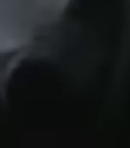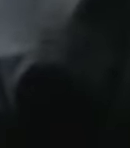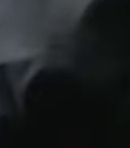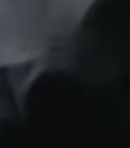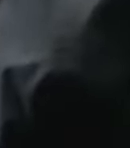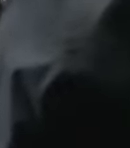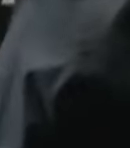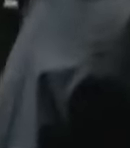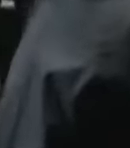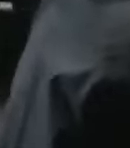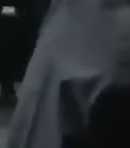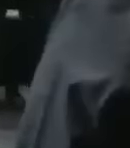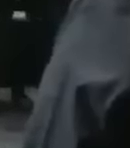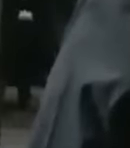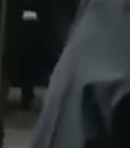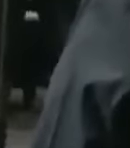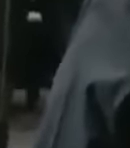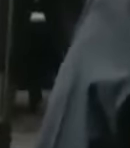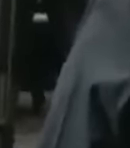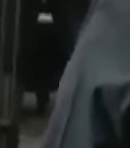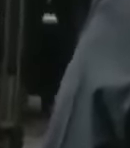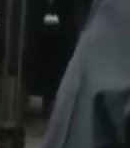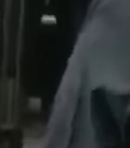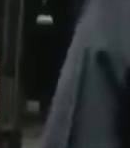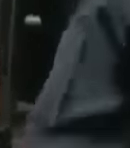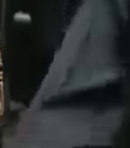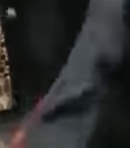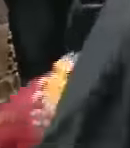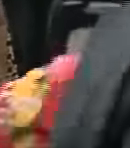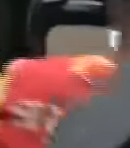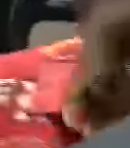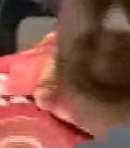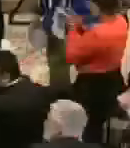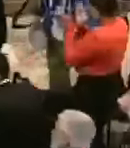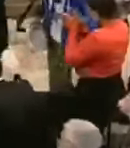la biodiversidad? Xianetian, Tawarayuitua.